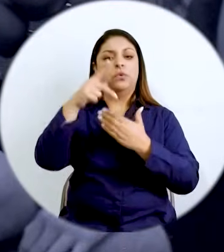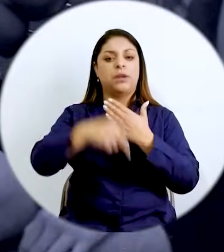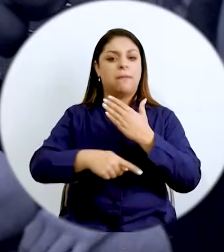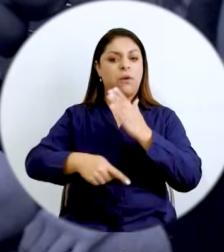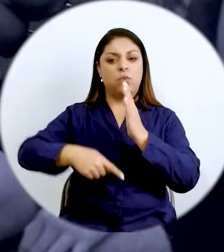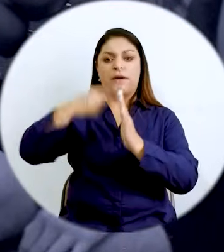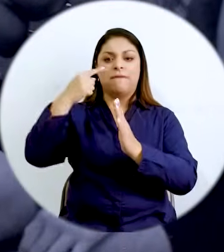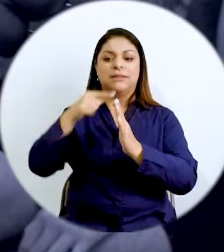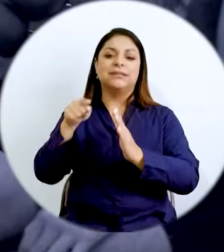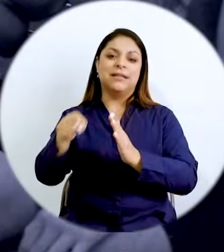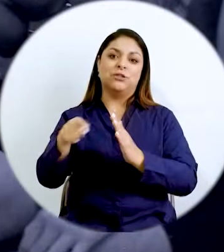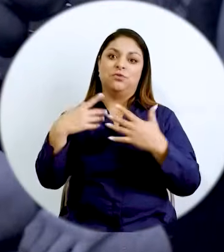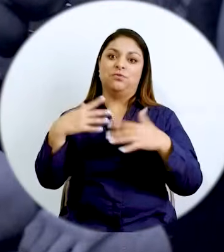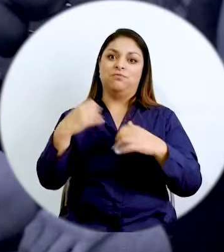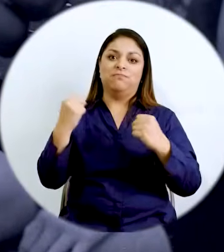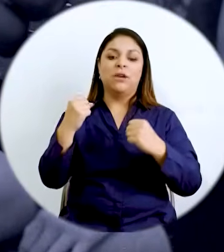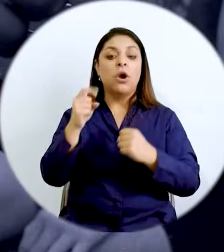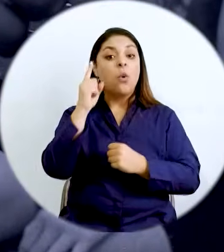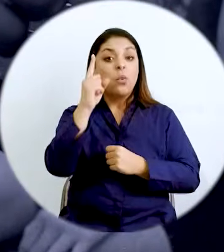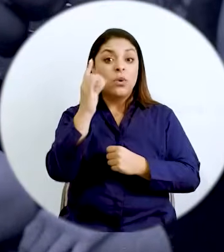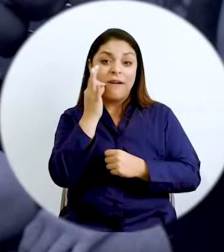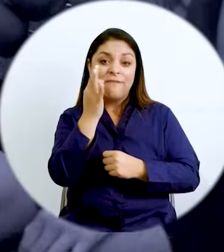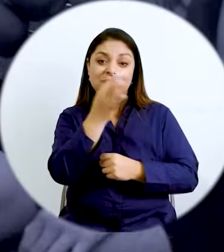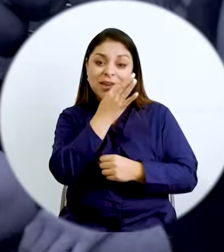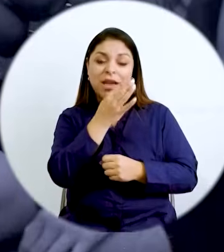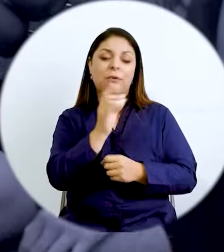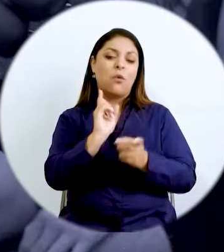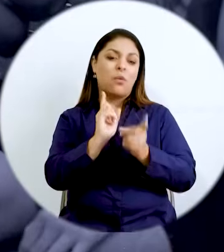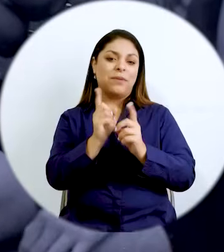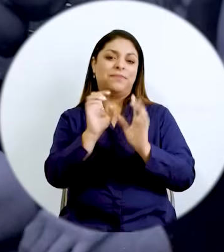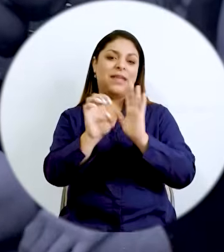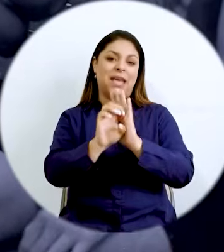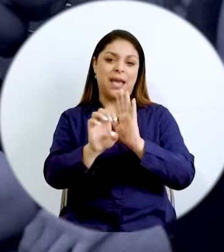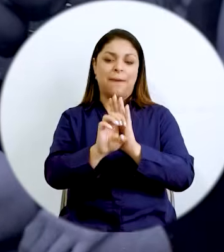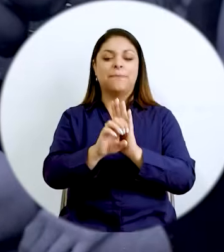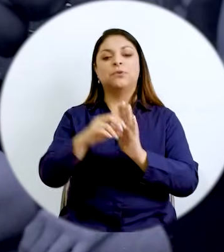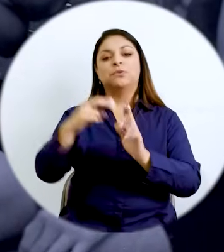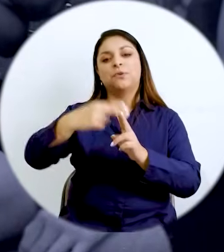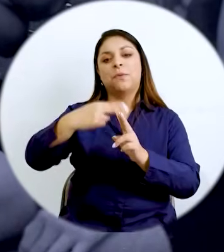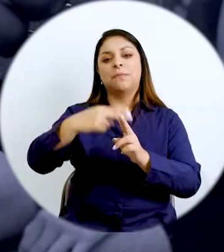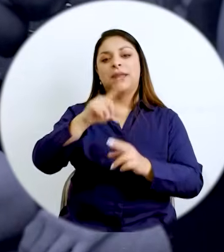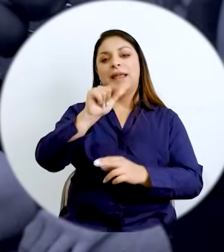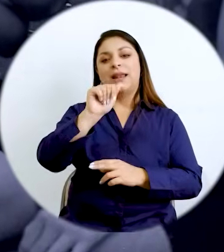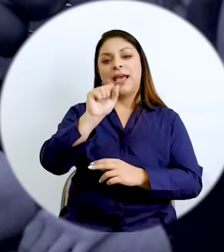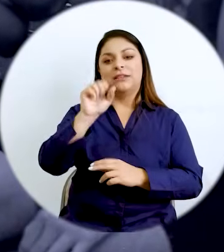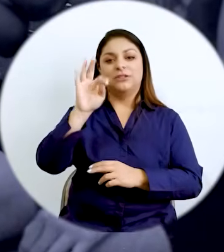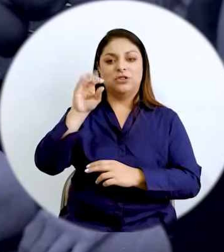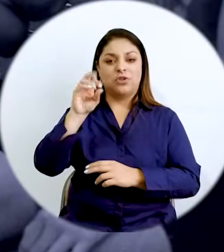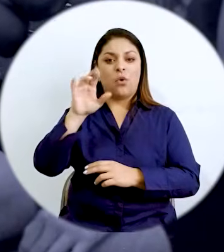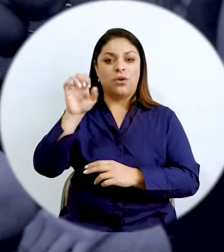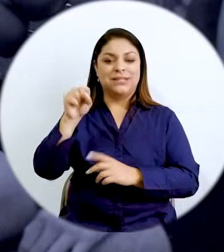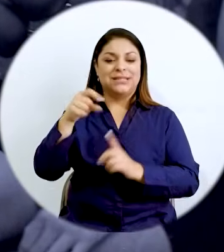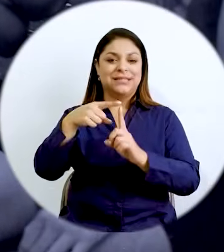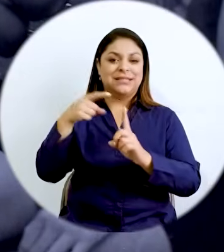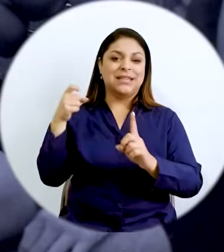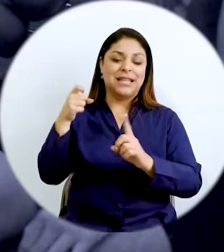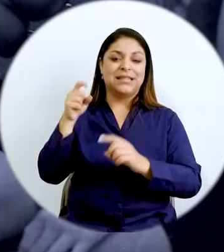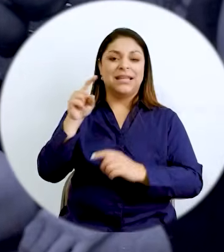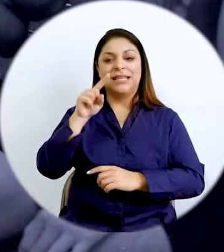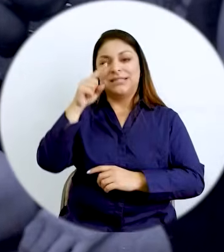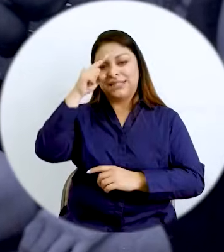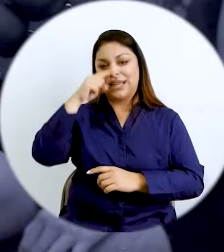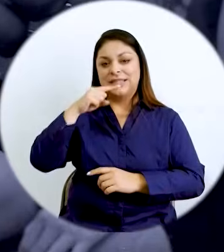usted menciona es la finca Las Torres, en Palmira de Zarcero, desde donde Mario Blanco